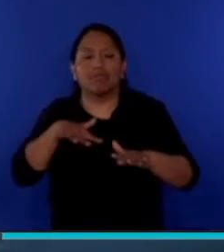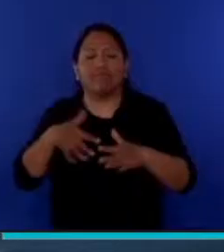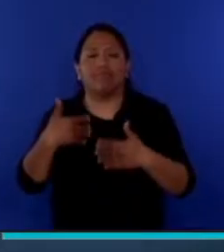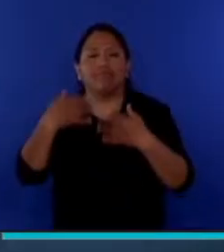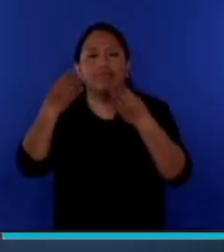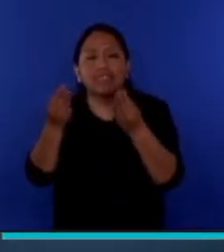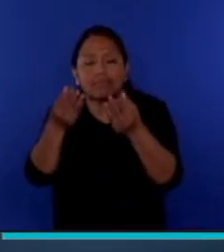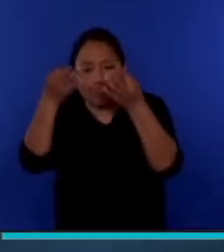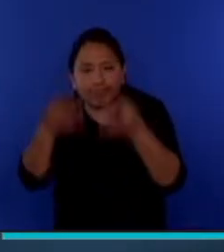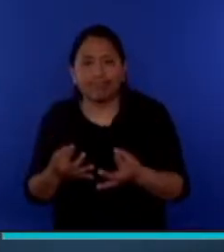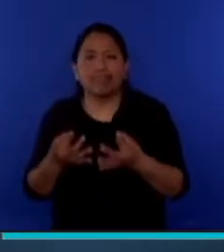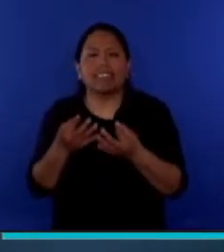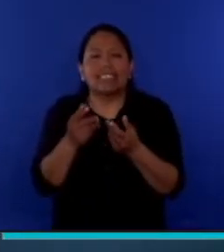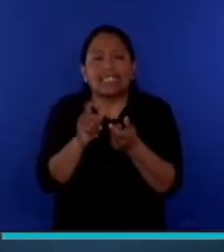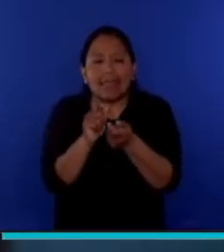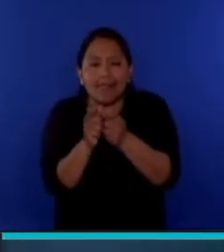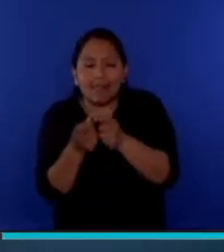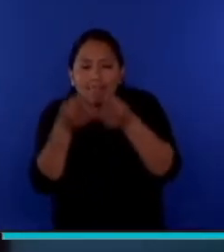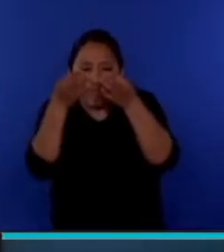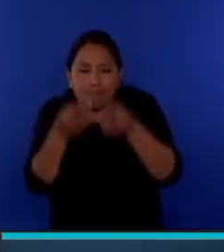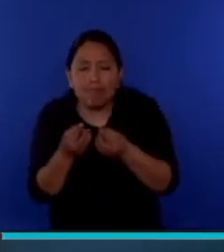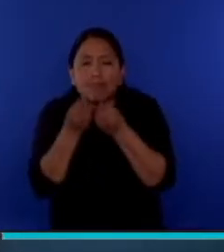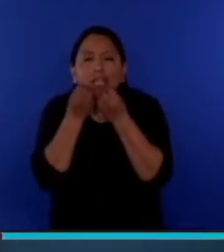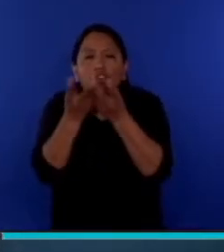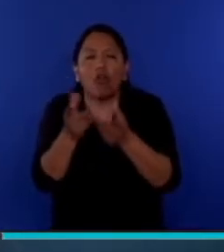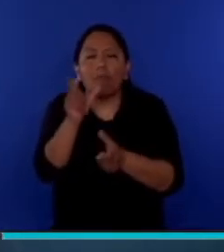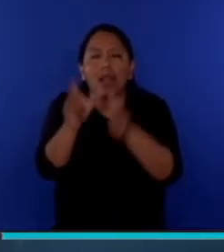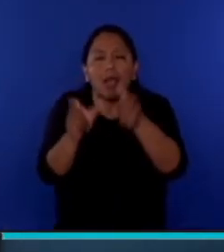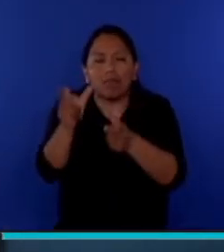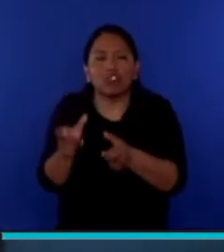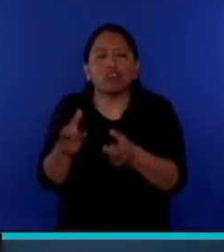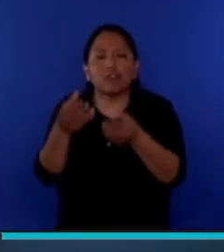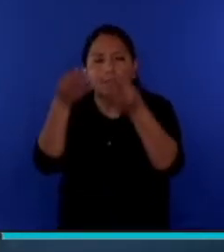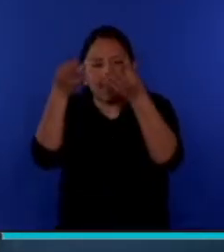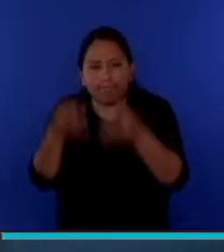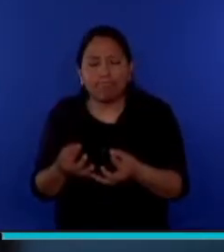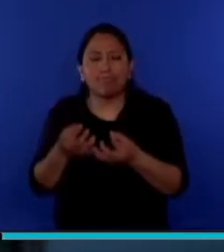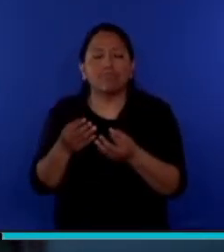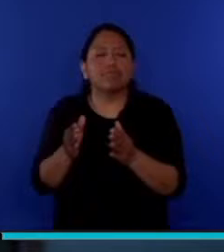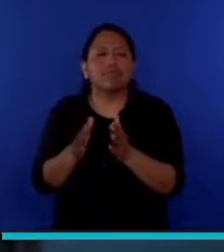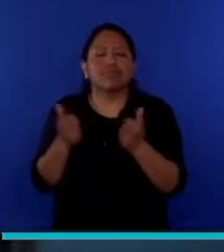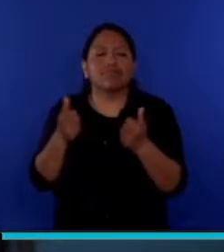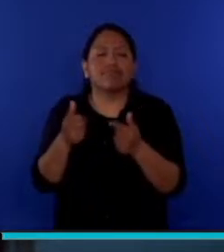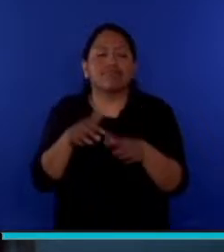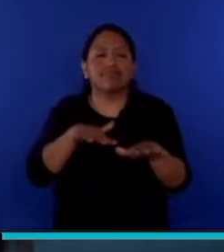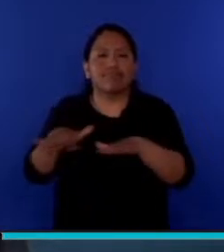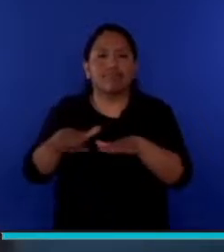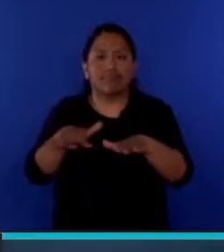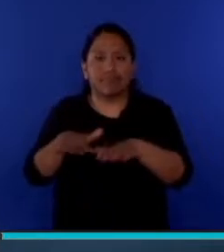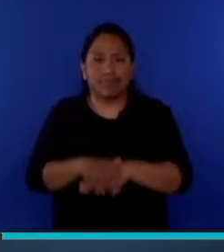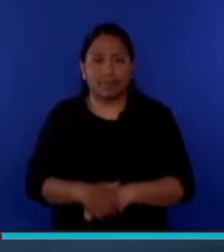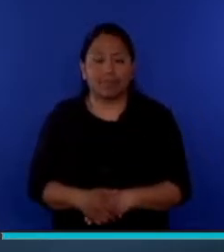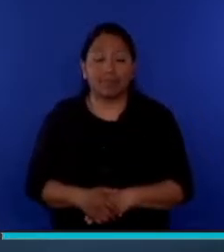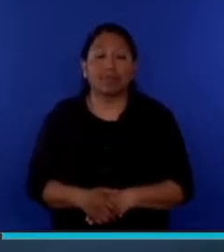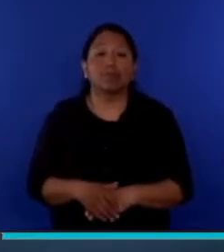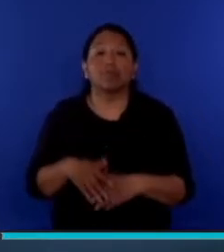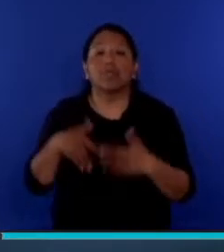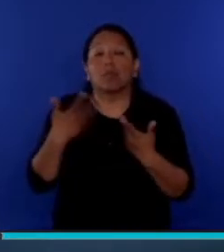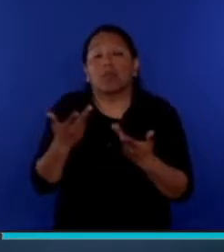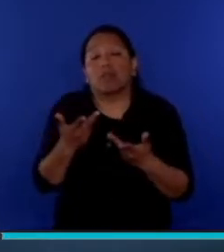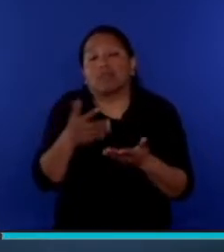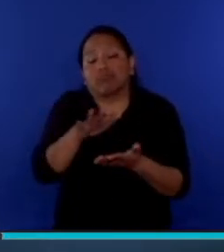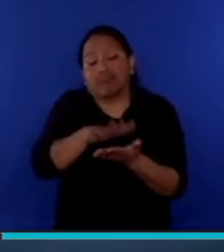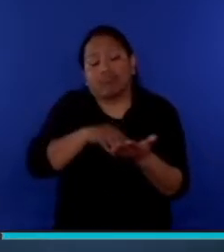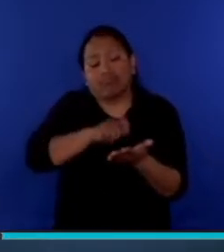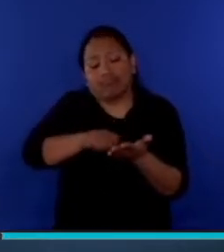que las limemos lo más posible para que lleguen a la gente y realmente sean de rápida implementación. Porque bueno, muchas veces las letras